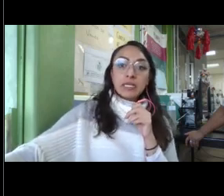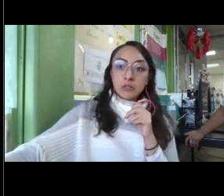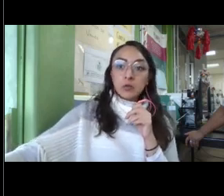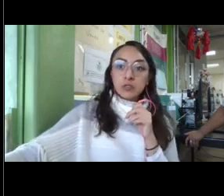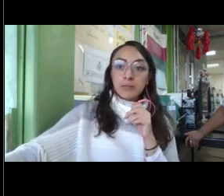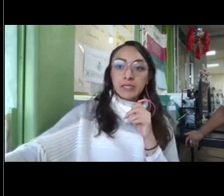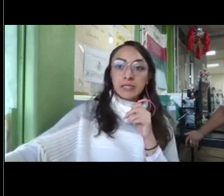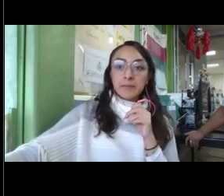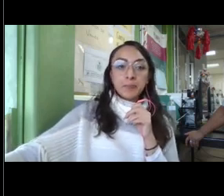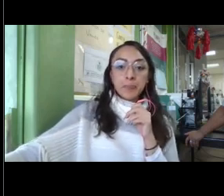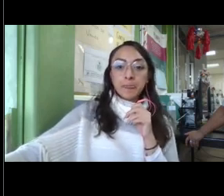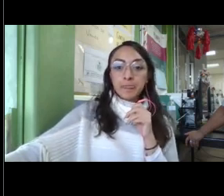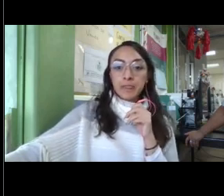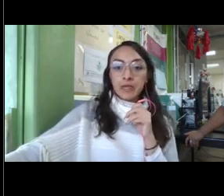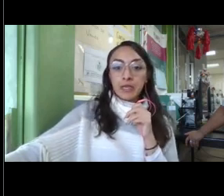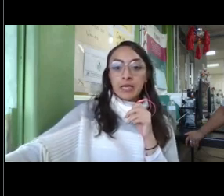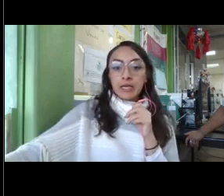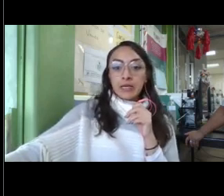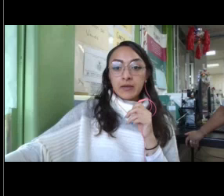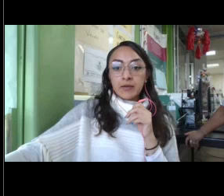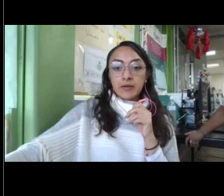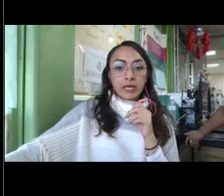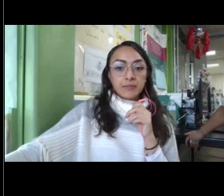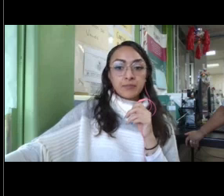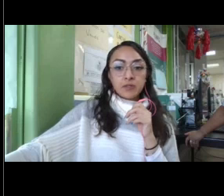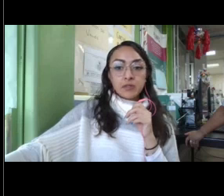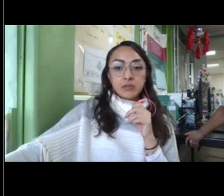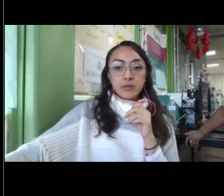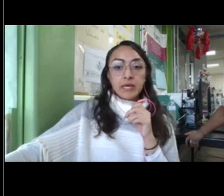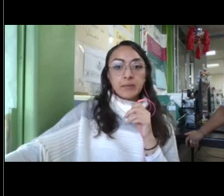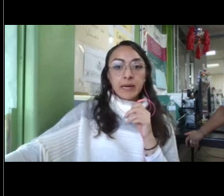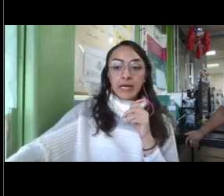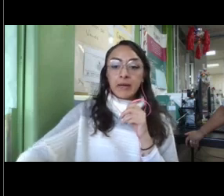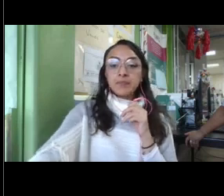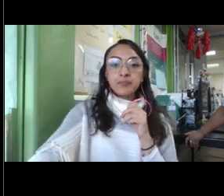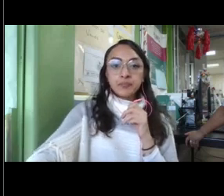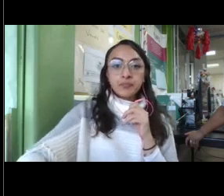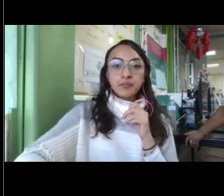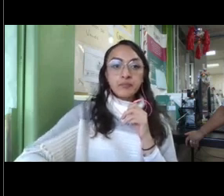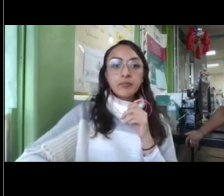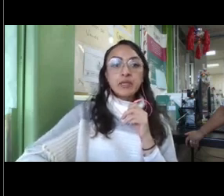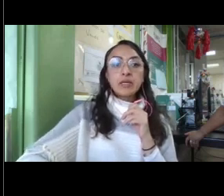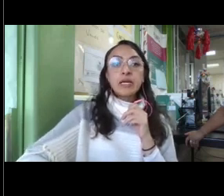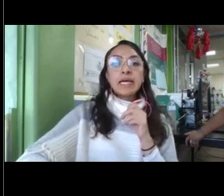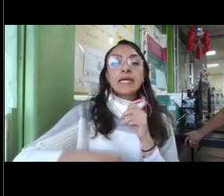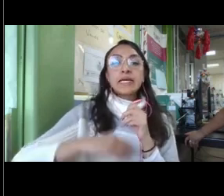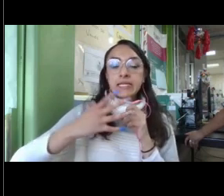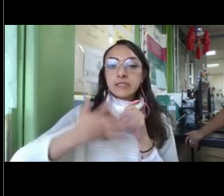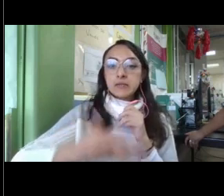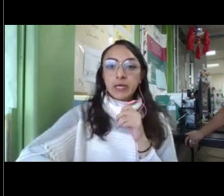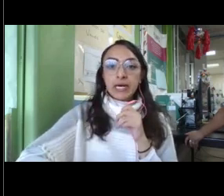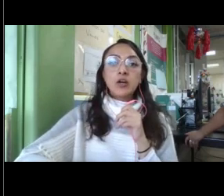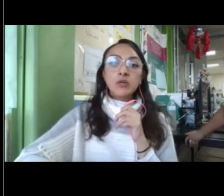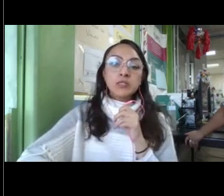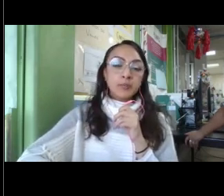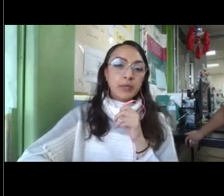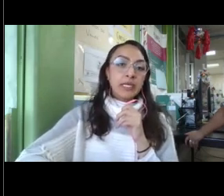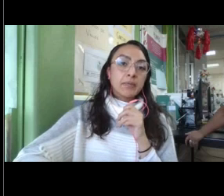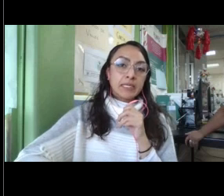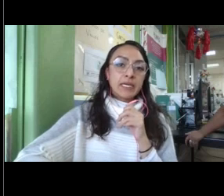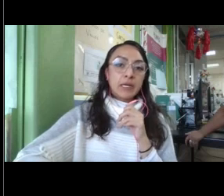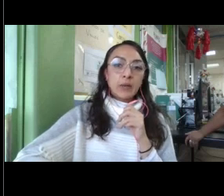que ver con eso justamente. Ok, entonces me voy a ir para acá y decimos por acá,